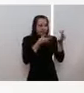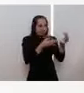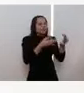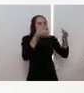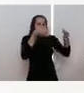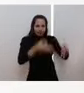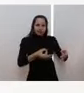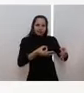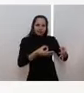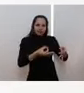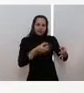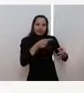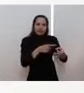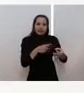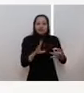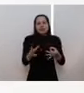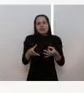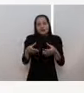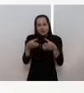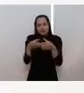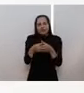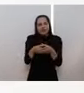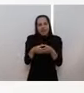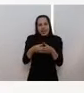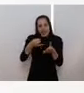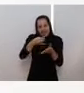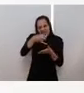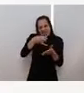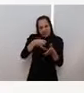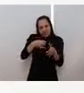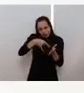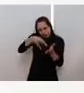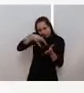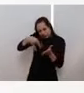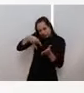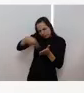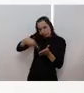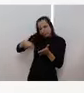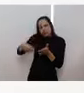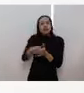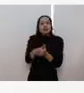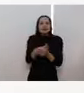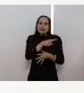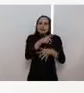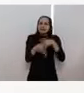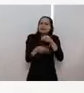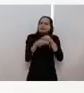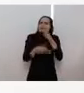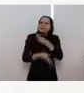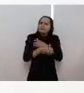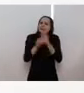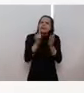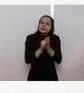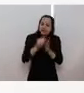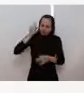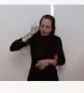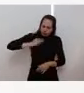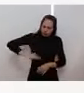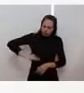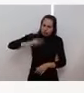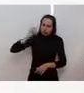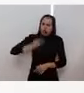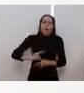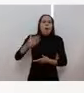acero acelerador lineal esto nos permite poner en marcha nuevamente ese servicio de radioterapia que nos